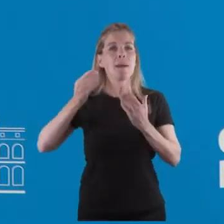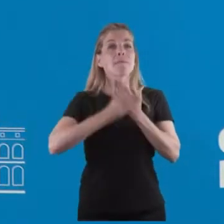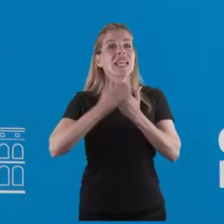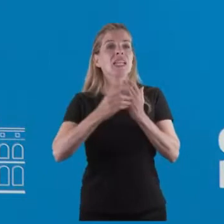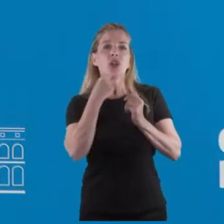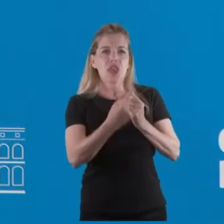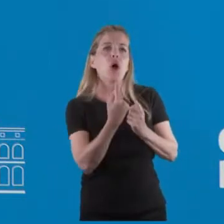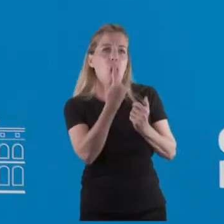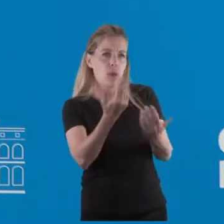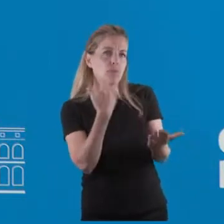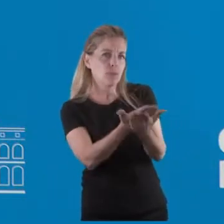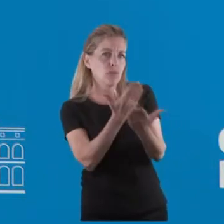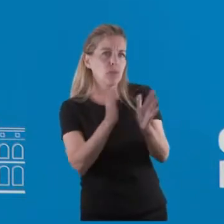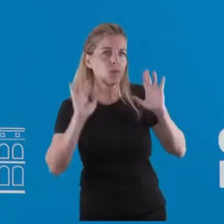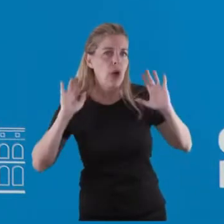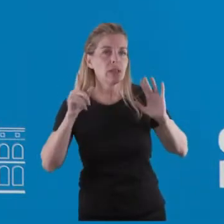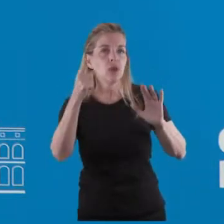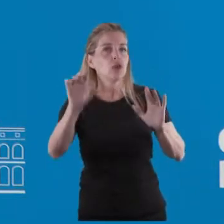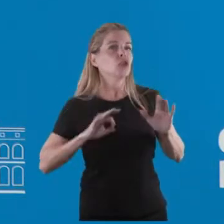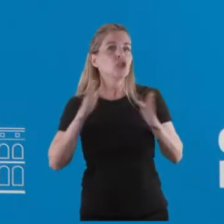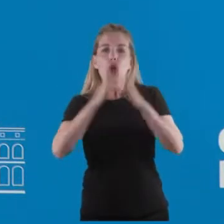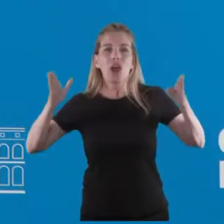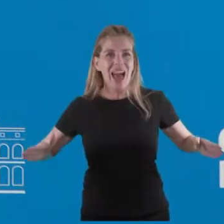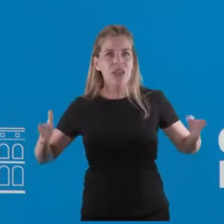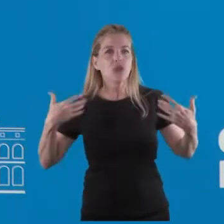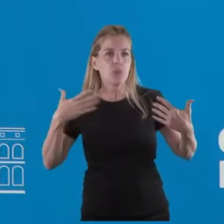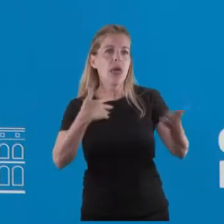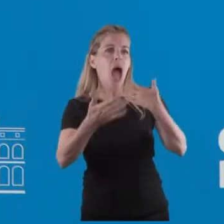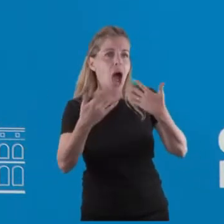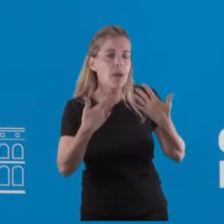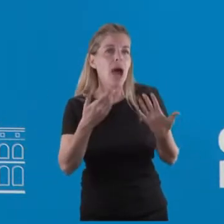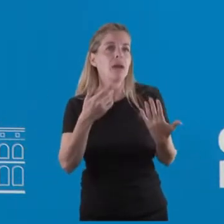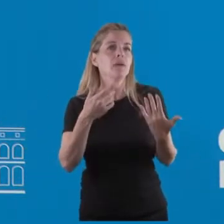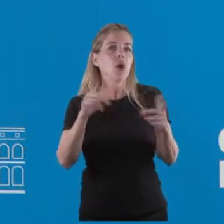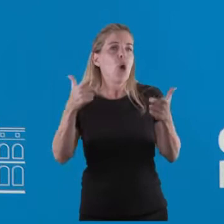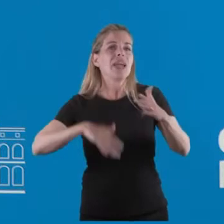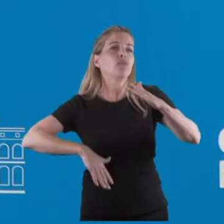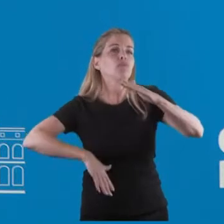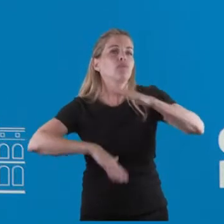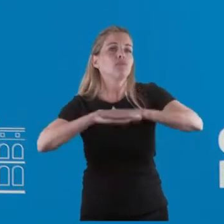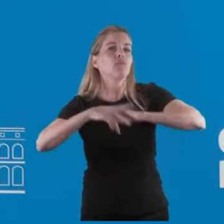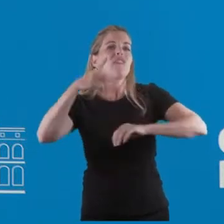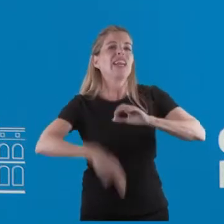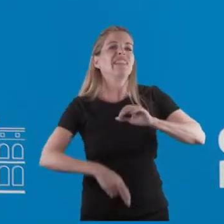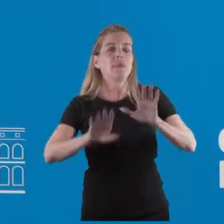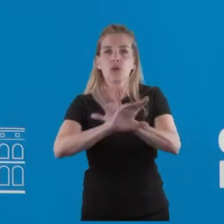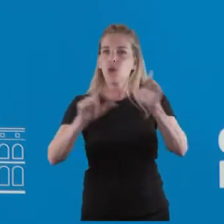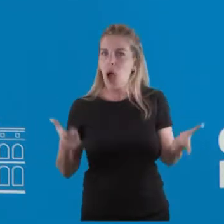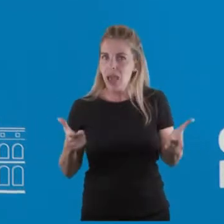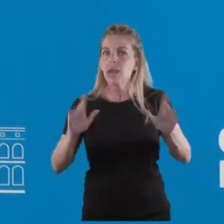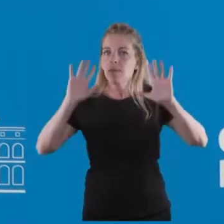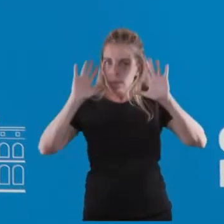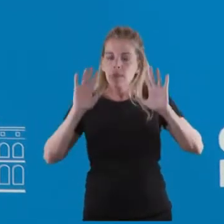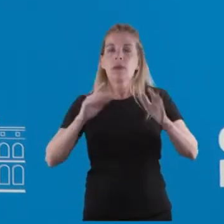posibilidad pero las paritarias siguen abiertas durante todo el año así que en ese sentido no hay no hay límites digamos no se fija ese